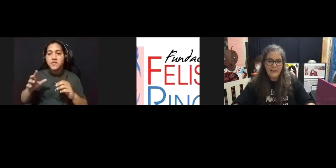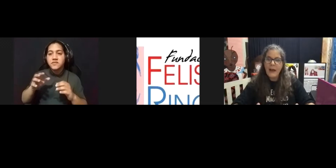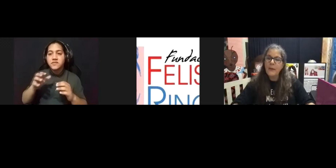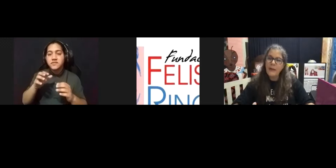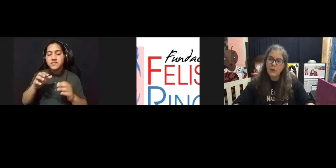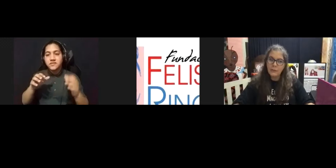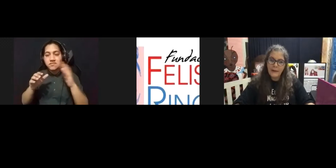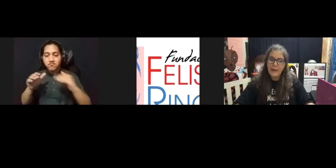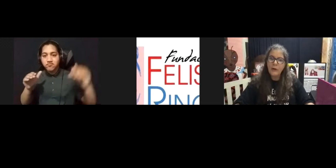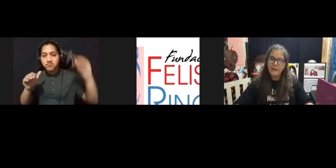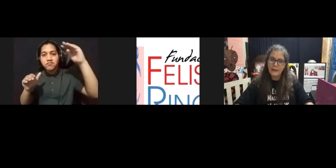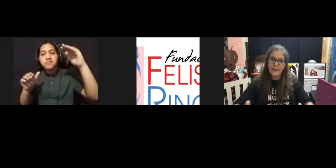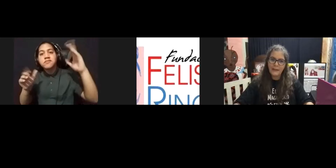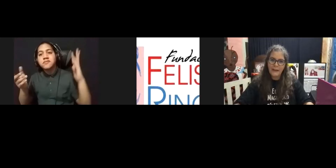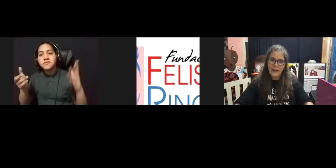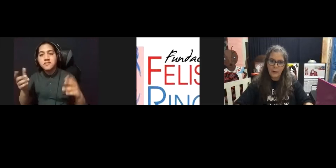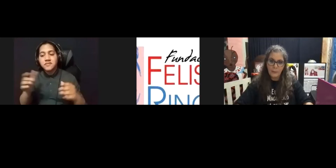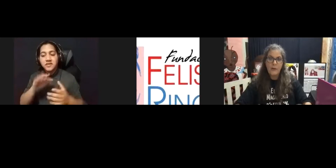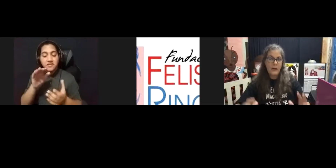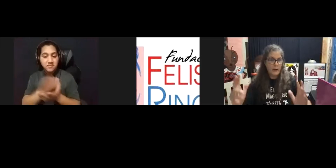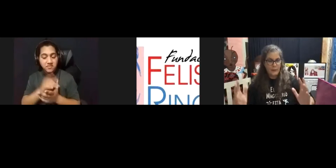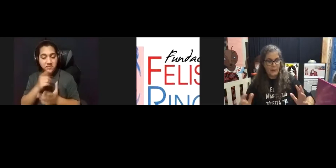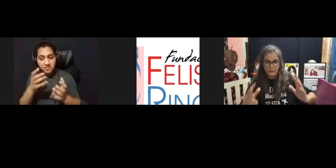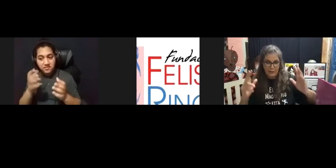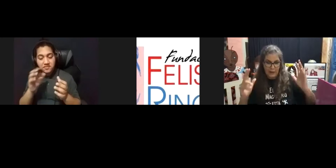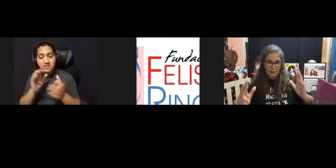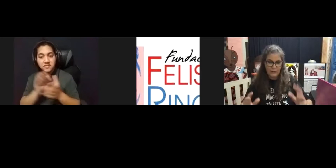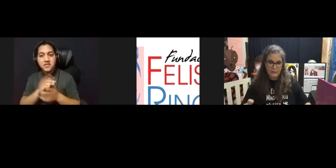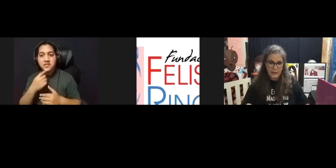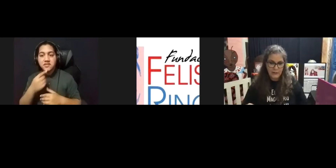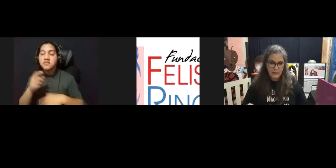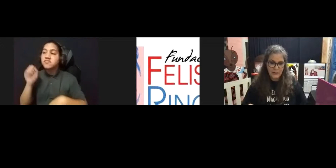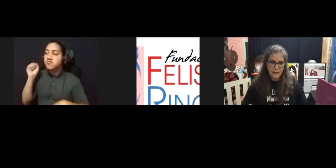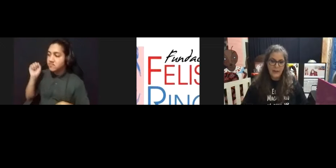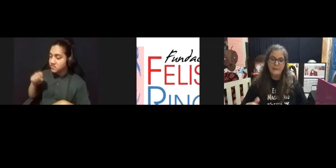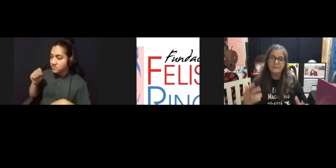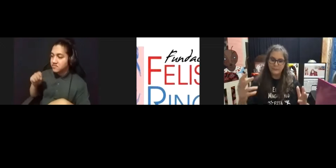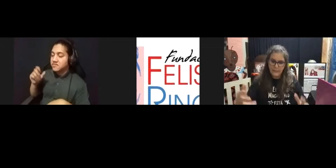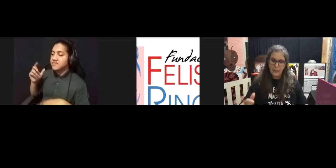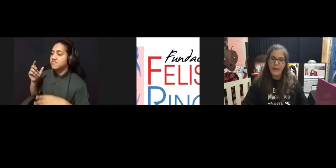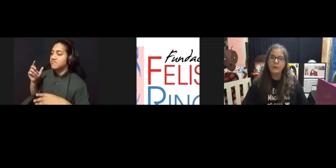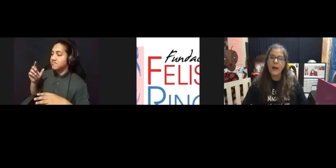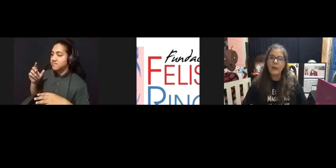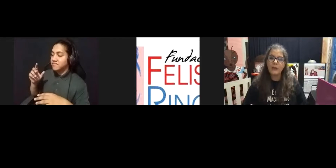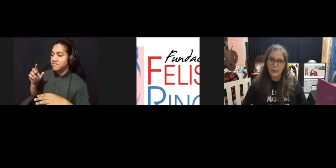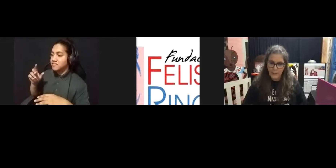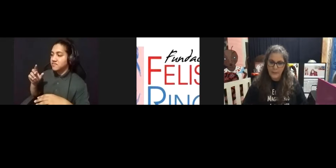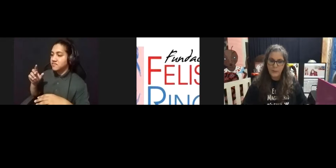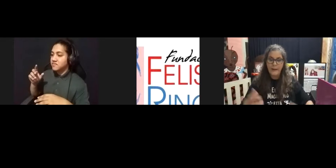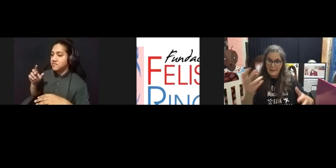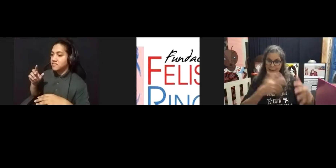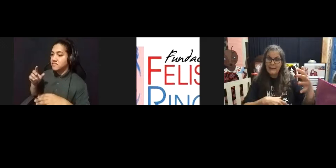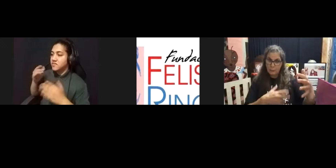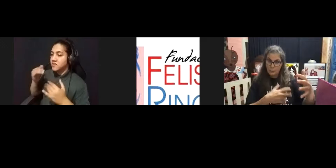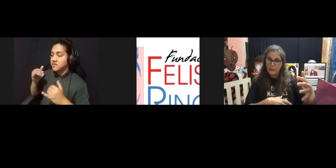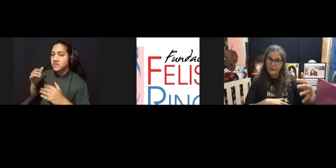le dice: camello, me quiero casar, ¿te casarías conmigo? Y el camello le dice: claro que sí. Te voy a dar una dote ahora mismo.